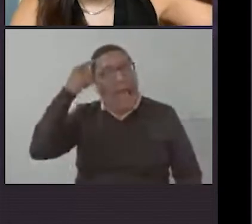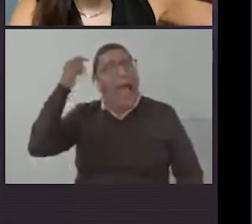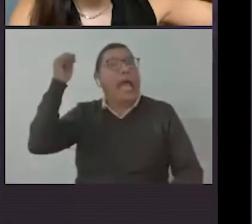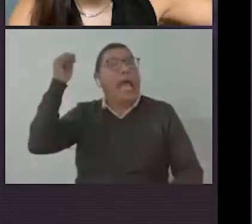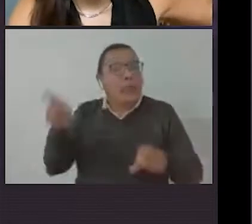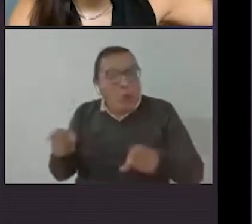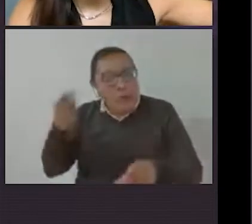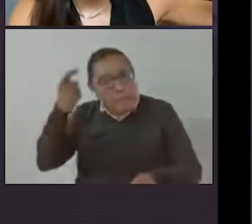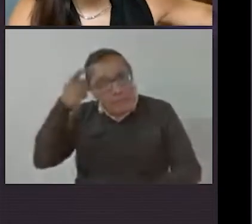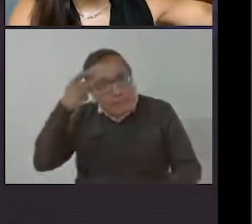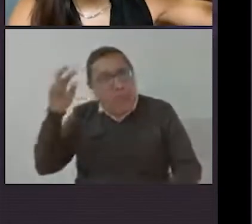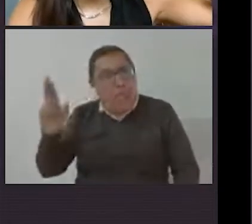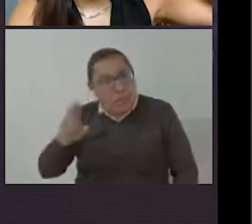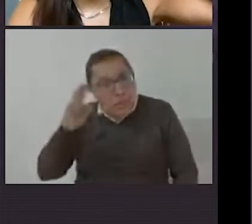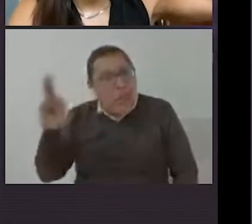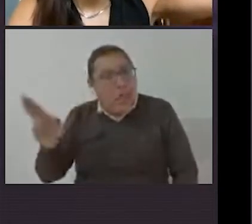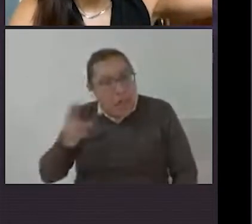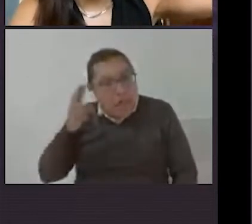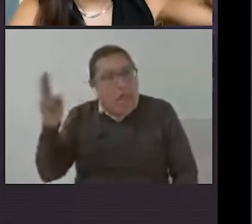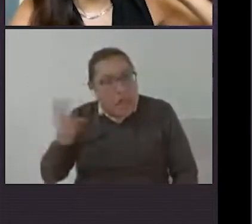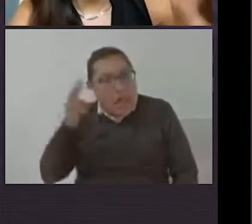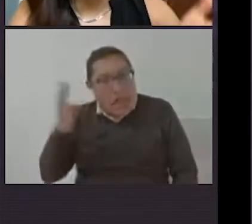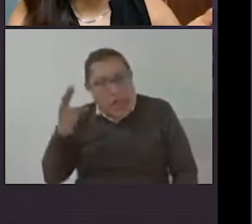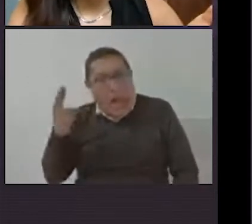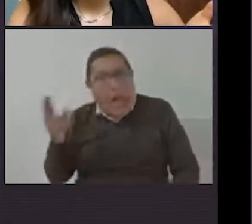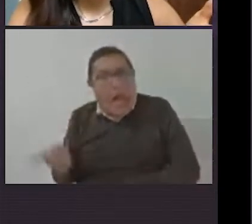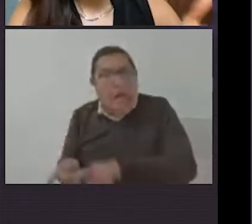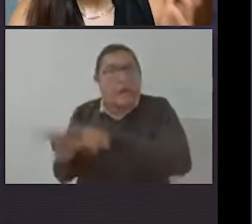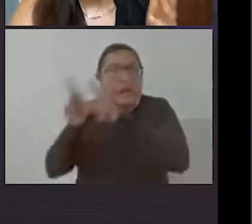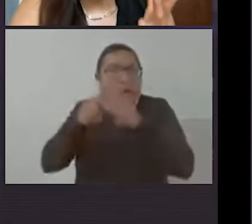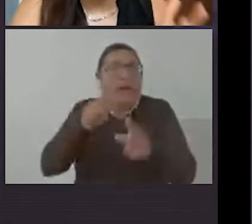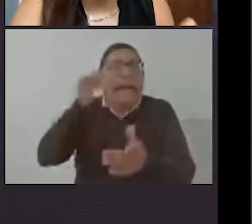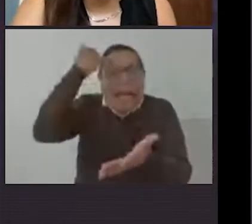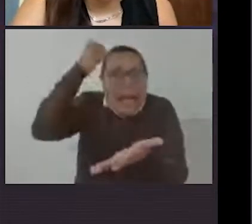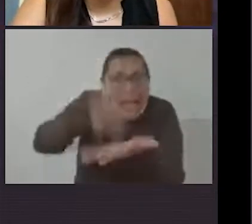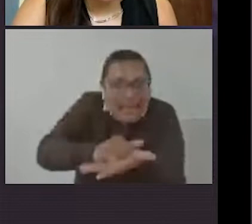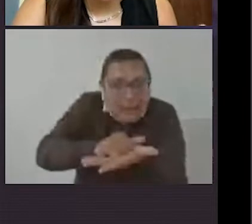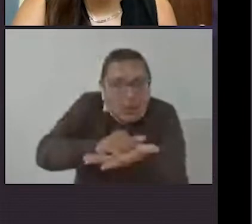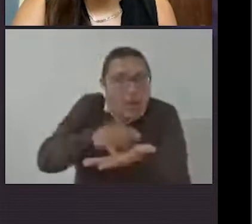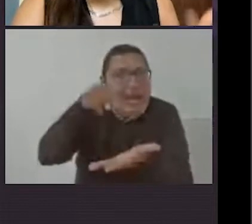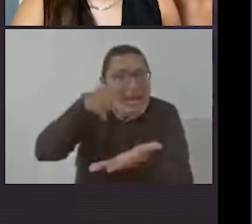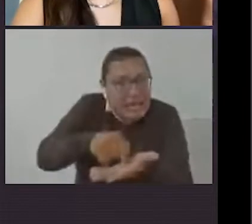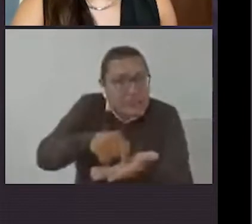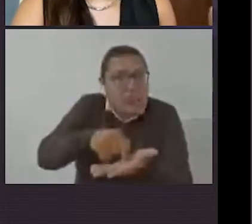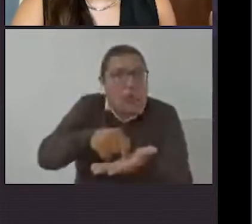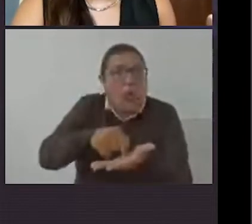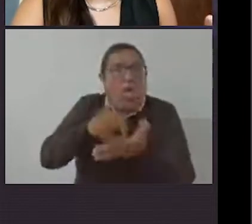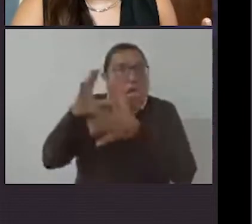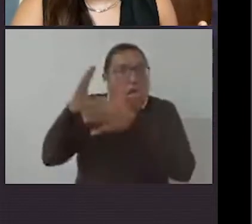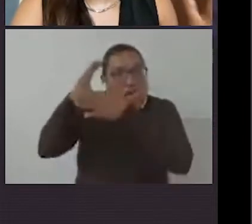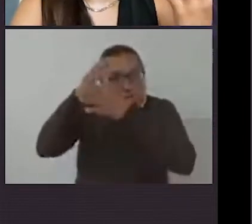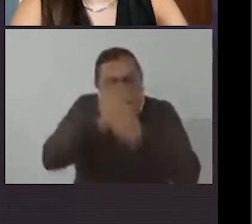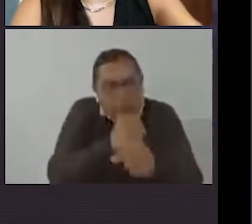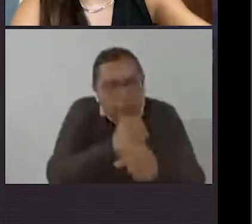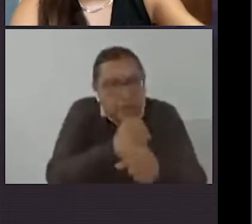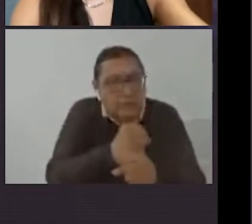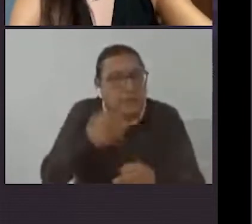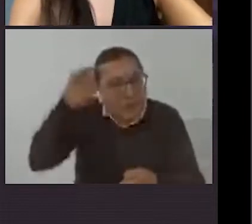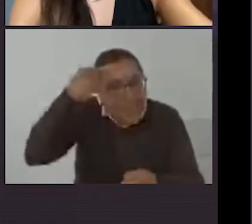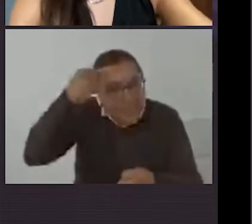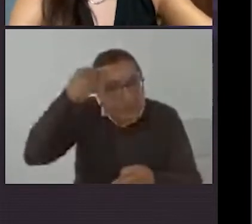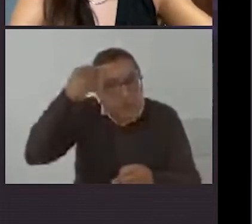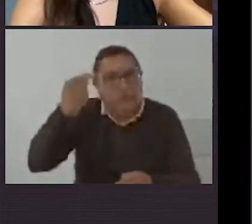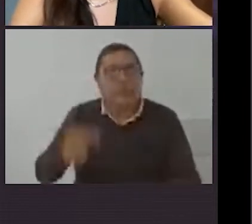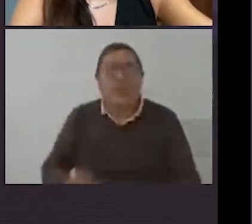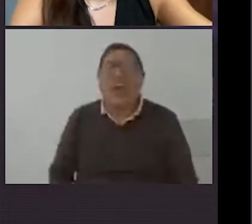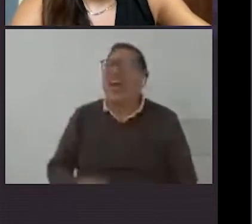Esos pensamientos que se repiten se convierten en creencias sobre ti, sobre tus oportunidades o falta de oportunidades, sobre el lugar